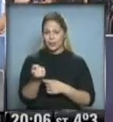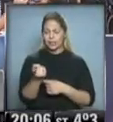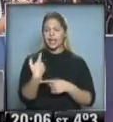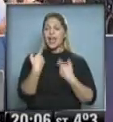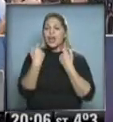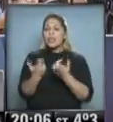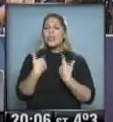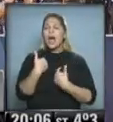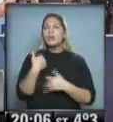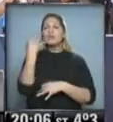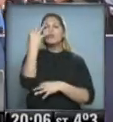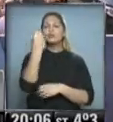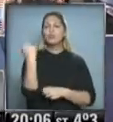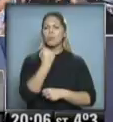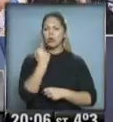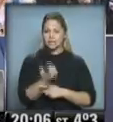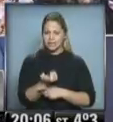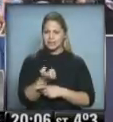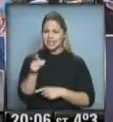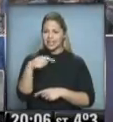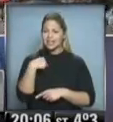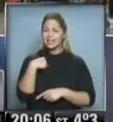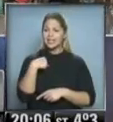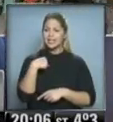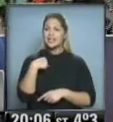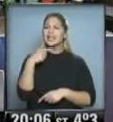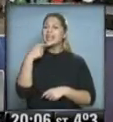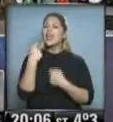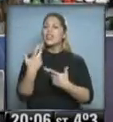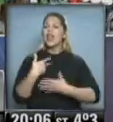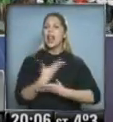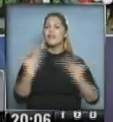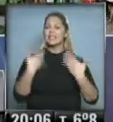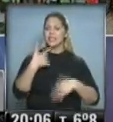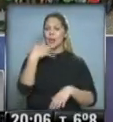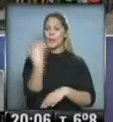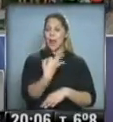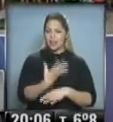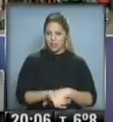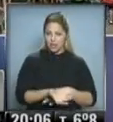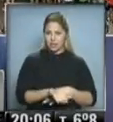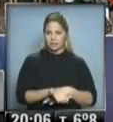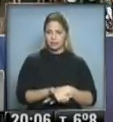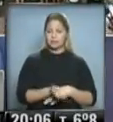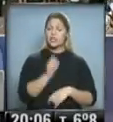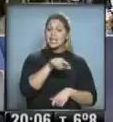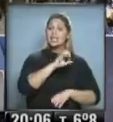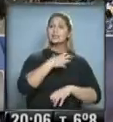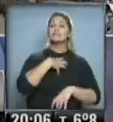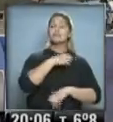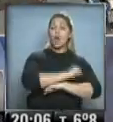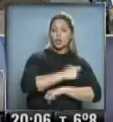Asegurarle un horizonte trascendente que responda a sede de felicidad auténtica. Con estas